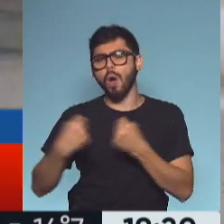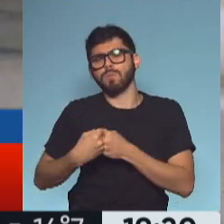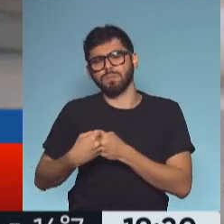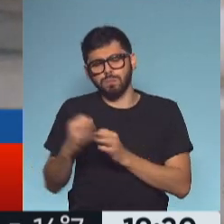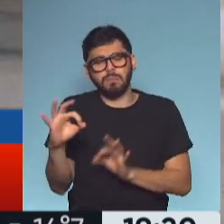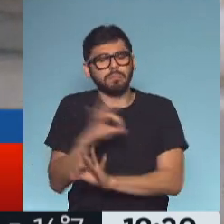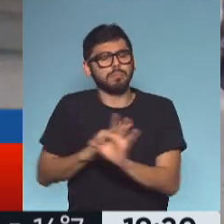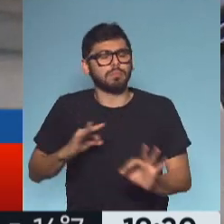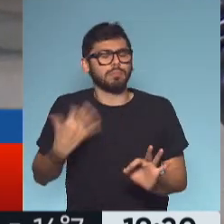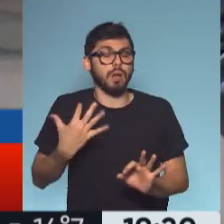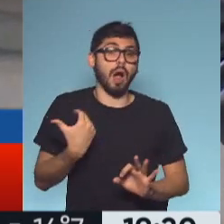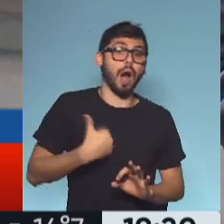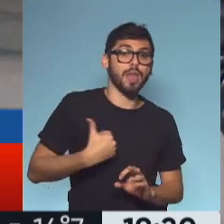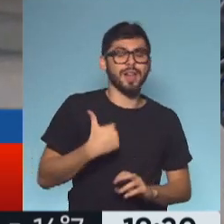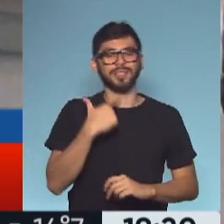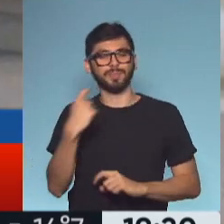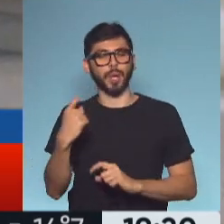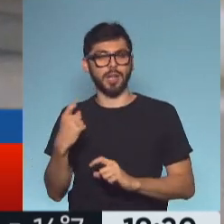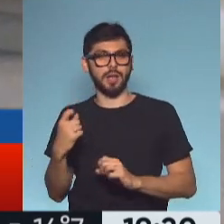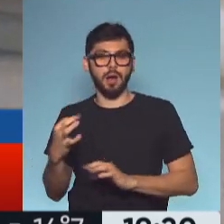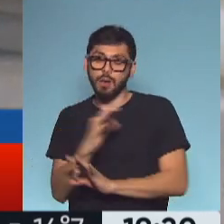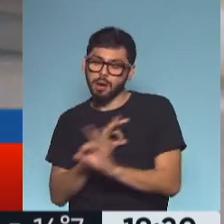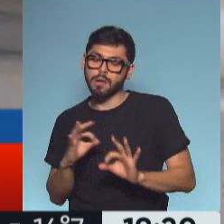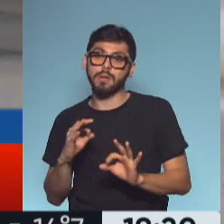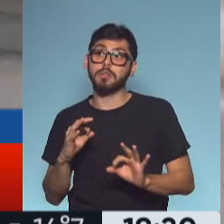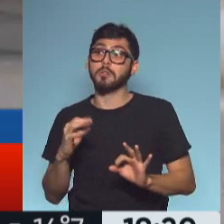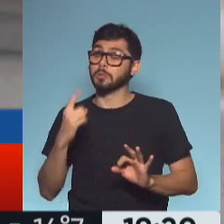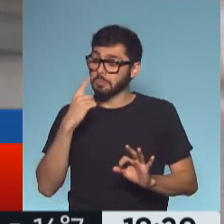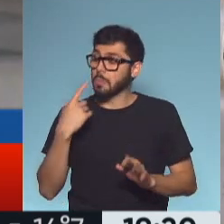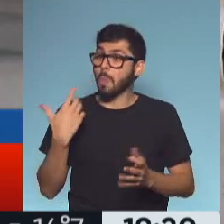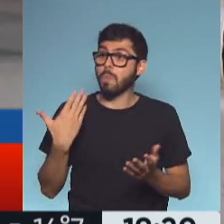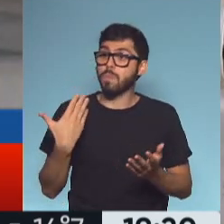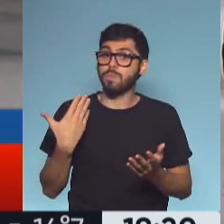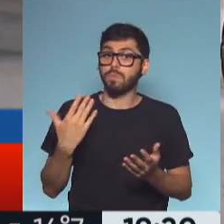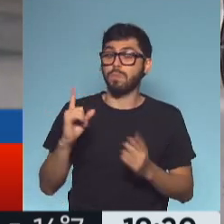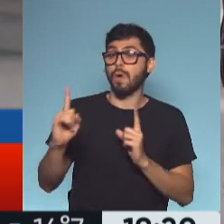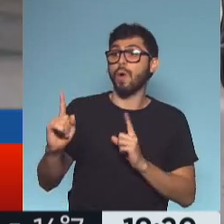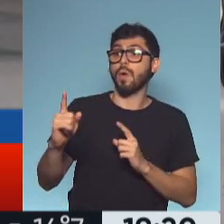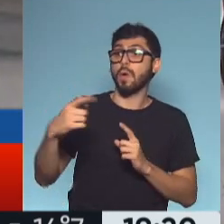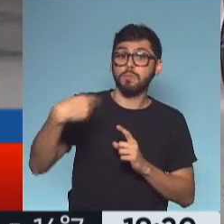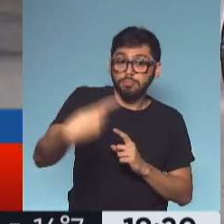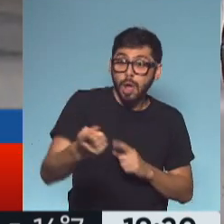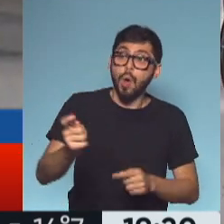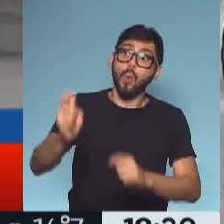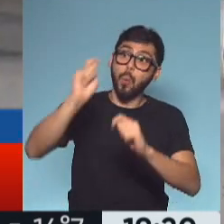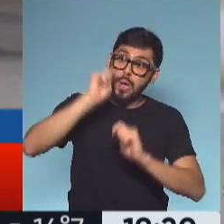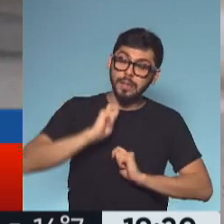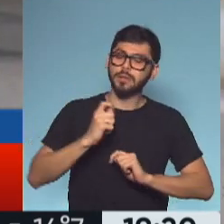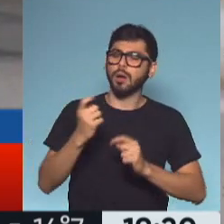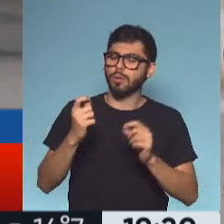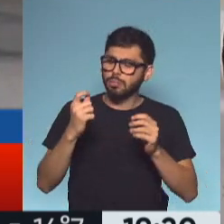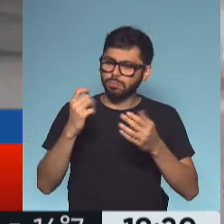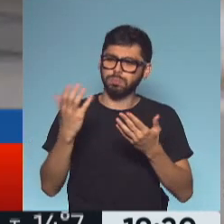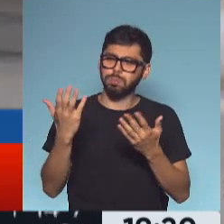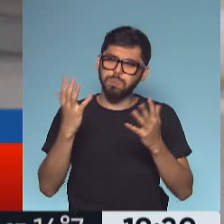España. Y ese acuerdo estratégico creo que lo podemos relanzar precisamente con su visita y profundizarlo todo lo